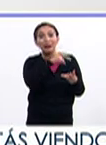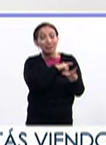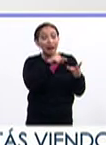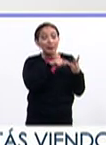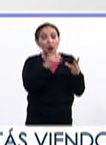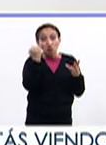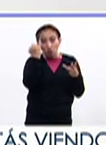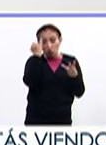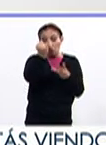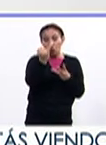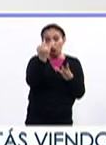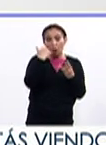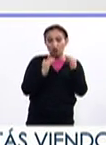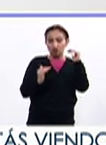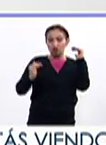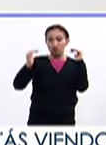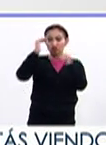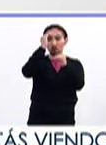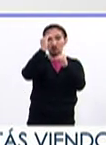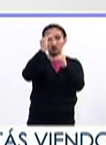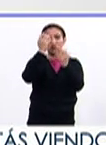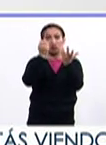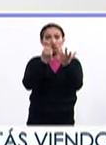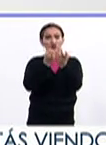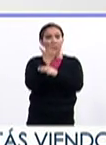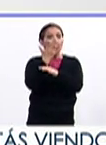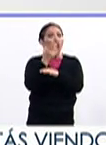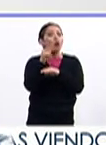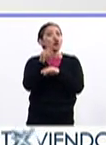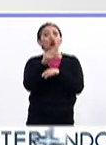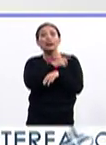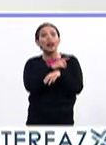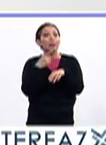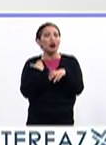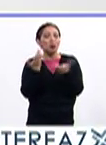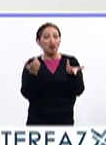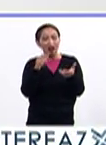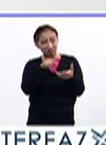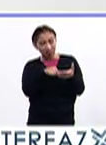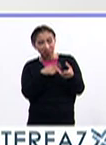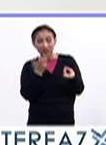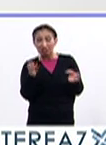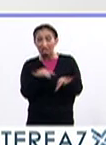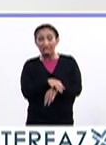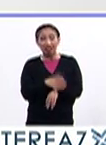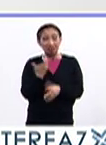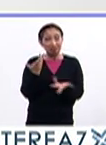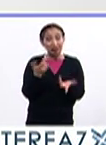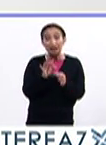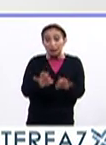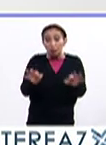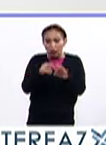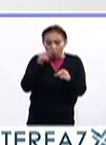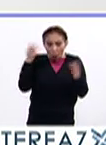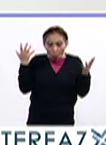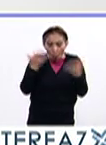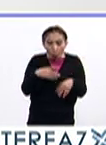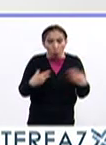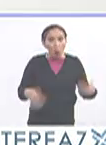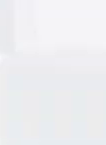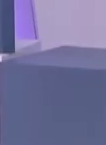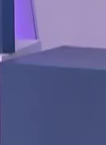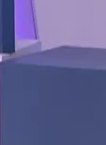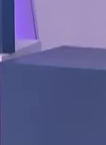un invento de altura inventiva. Es decir, no puede ser algo trivial, sino tiene que ser algo significativo